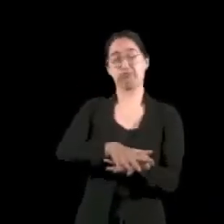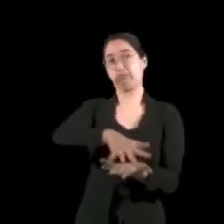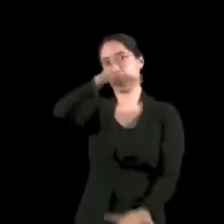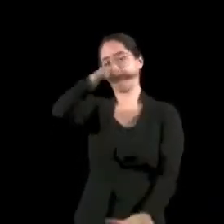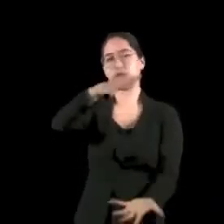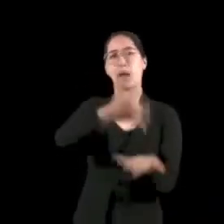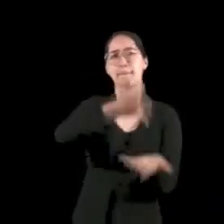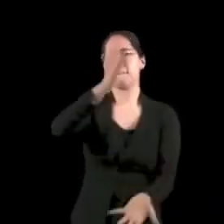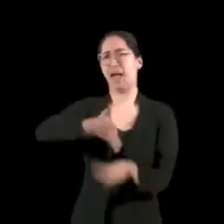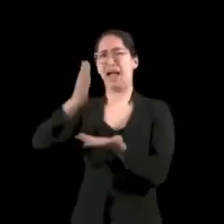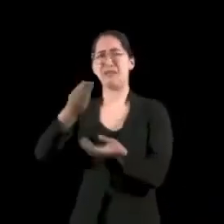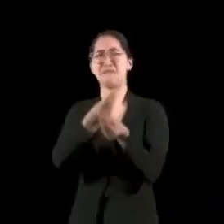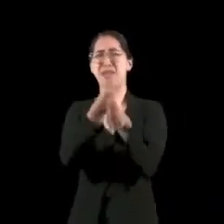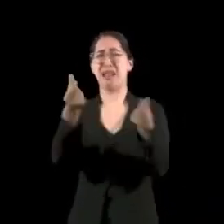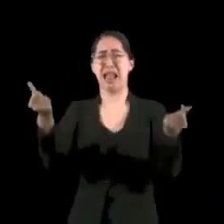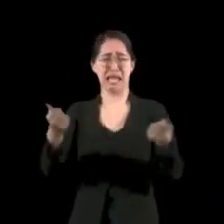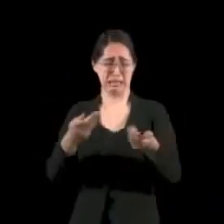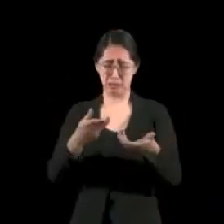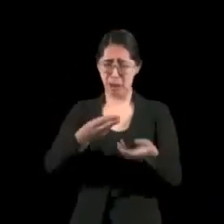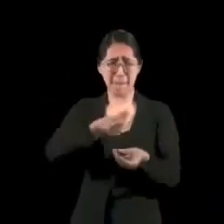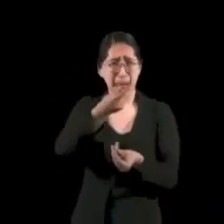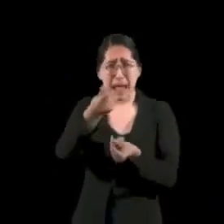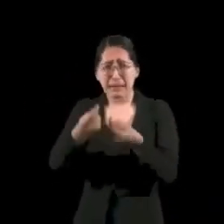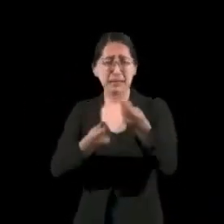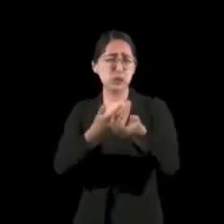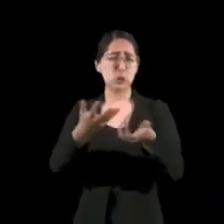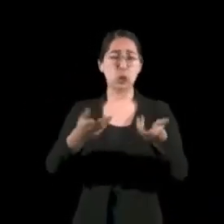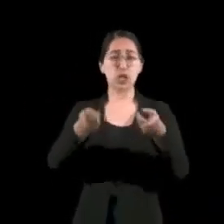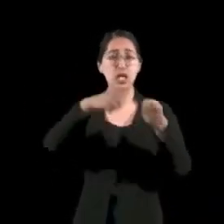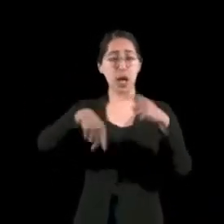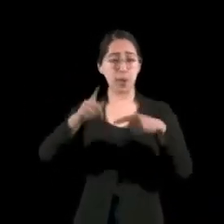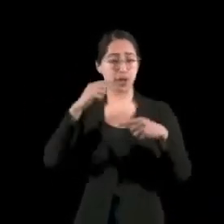eso. Después ahí llegaban las canoas con la coca